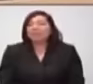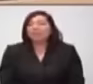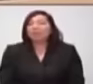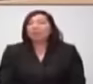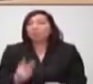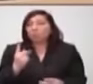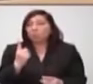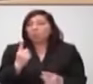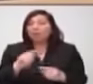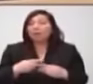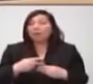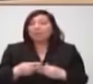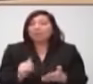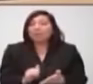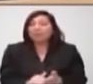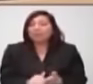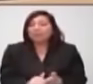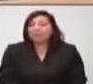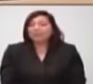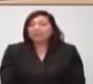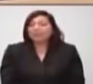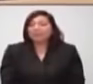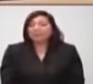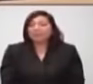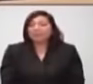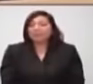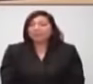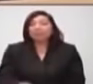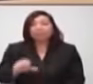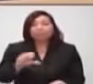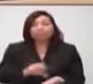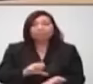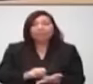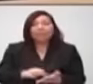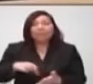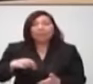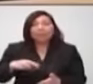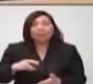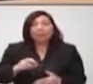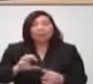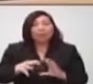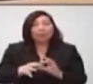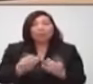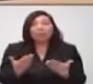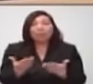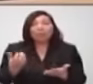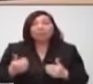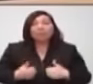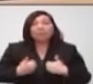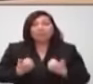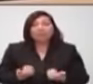a un kilómetro de lo que va a ser la sede de los Panamericanos, la Villa Olímpica, donde van a